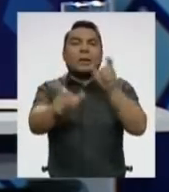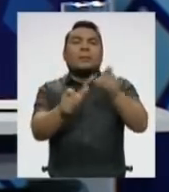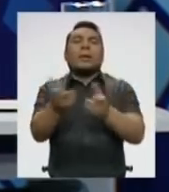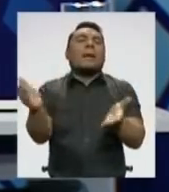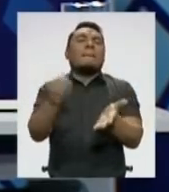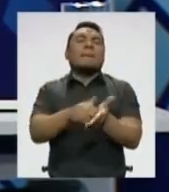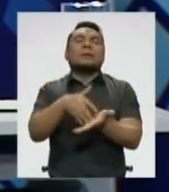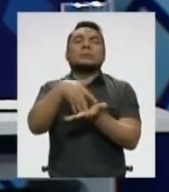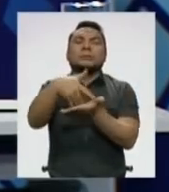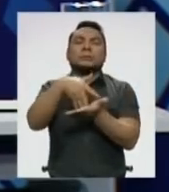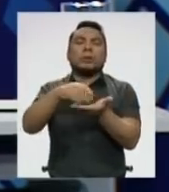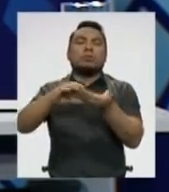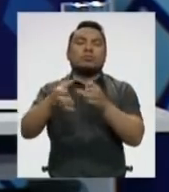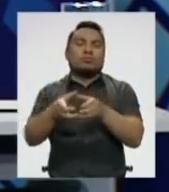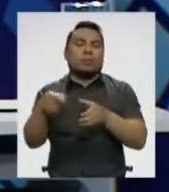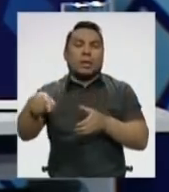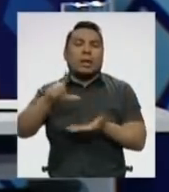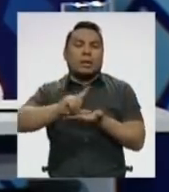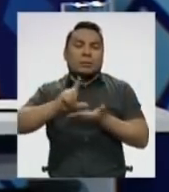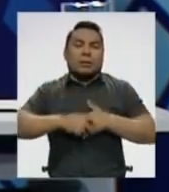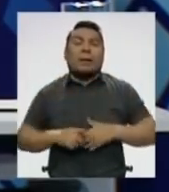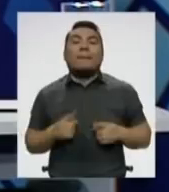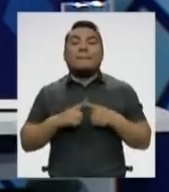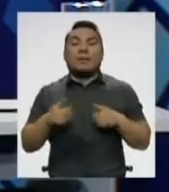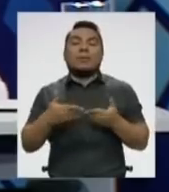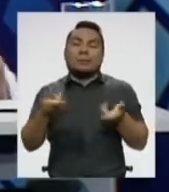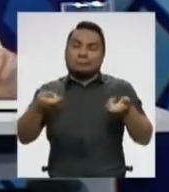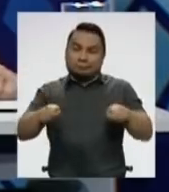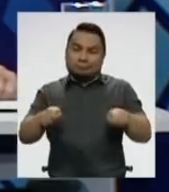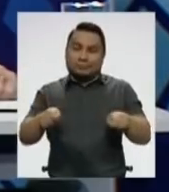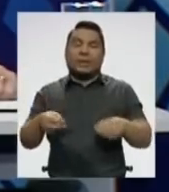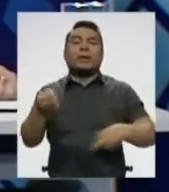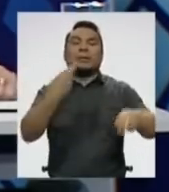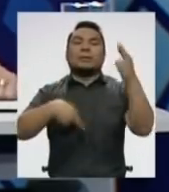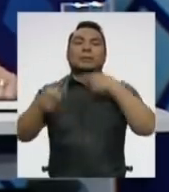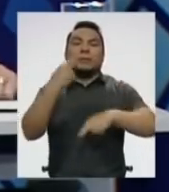más vulnerables de Lima. Pero antes... Vamos a una pausa y